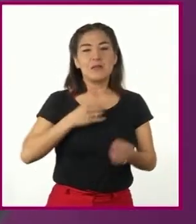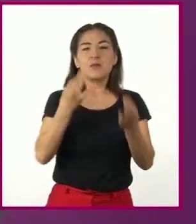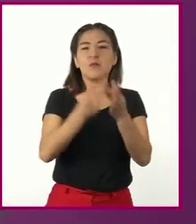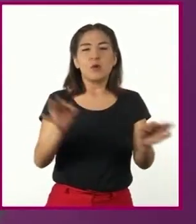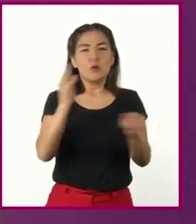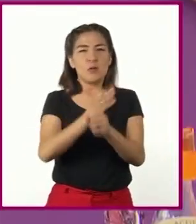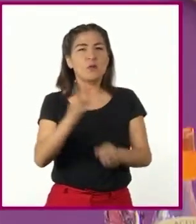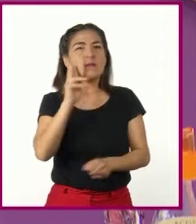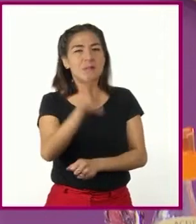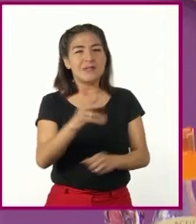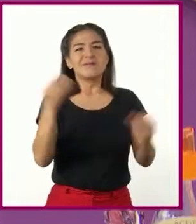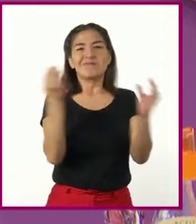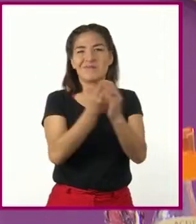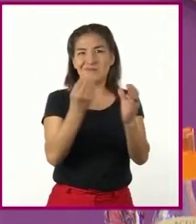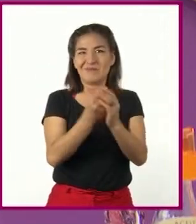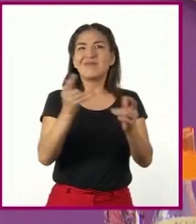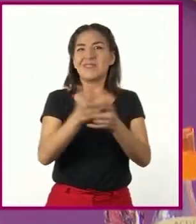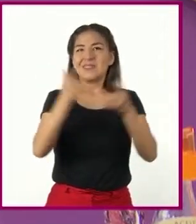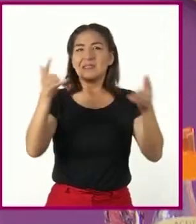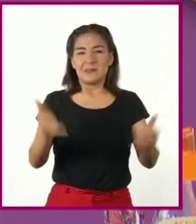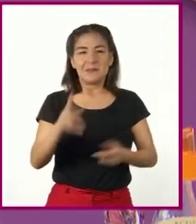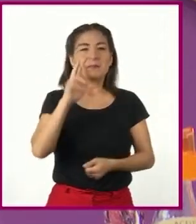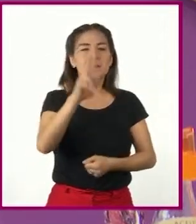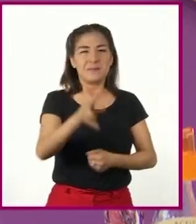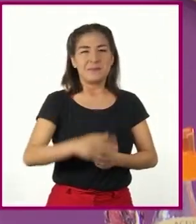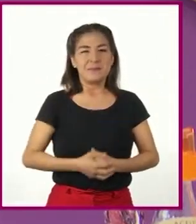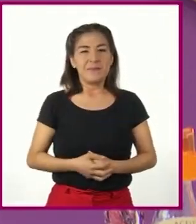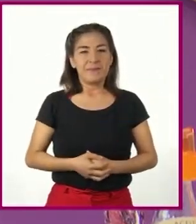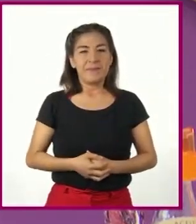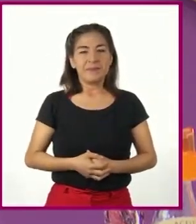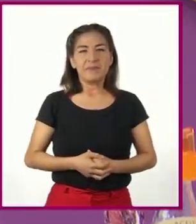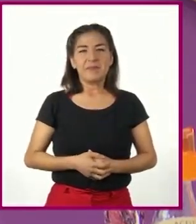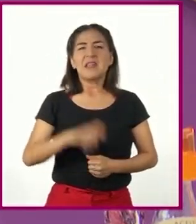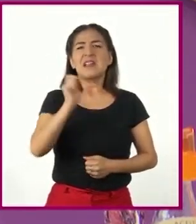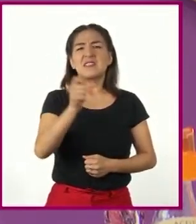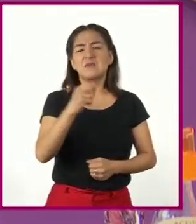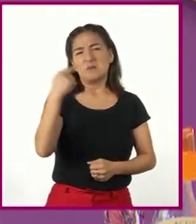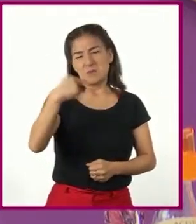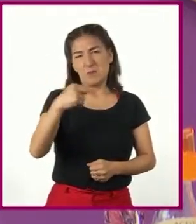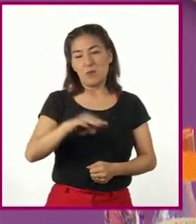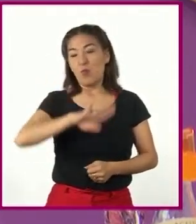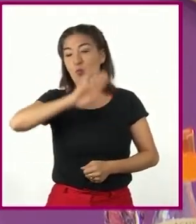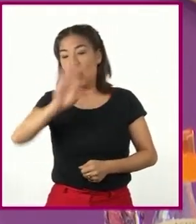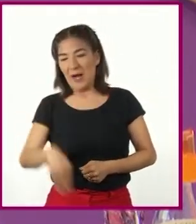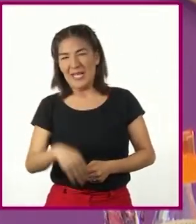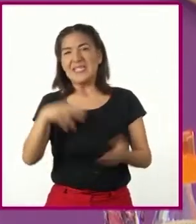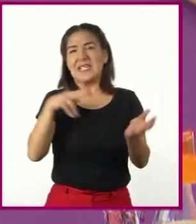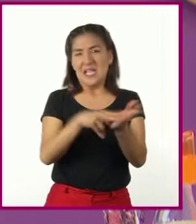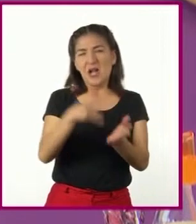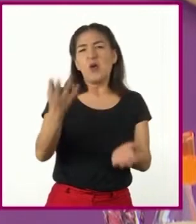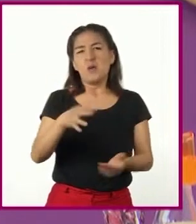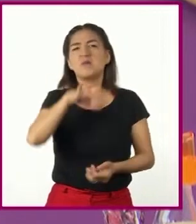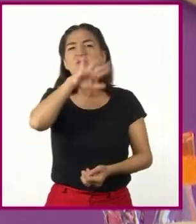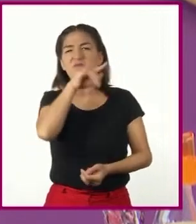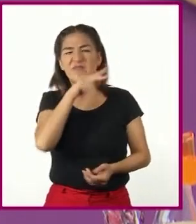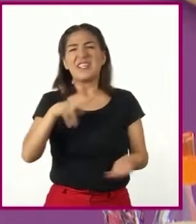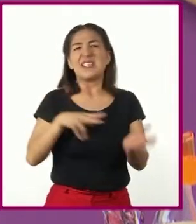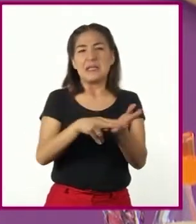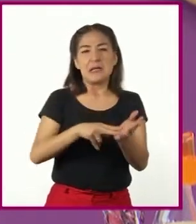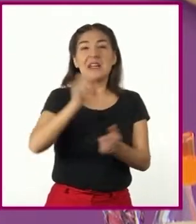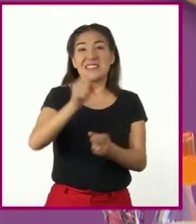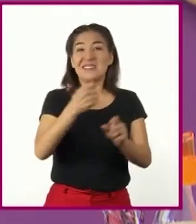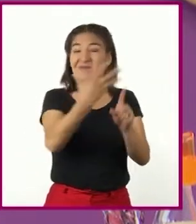momento nuestras clases de historia. Veamos. La peste negra o muerte negra se refiere a la pandemia de peste